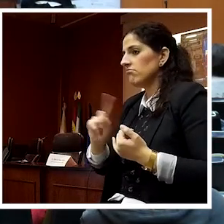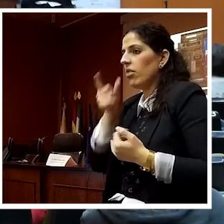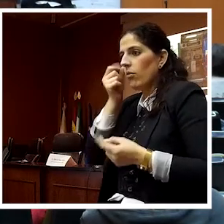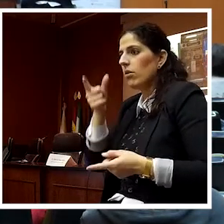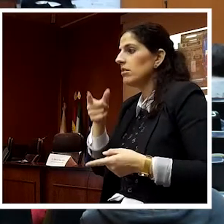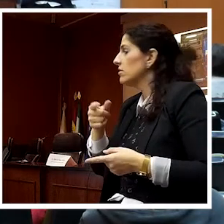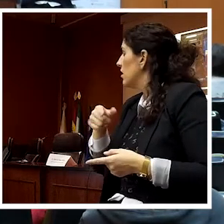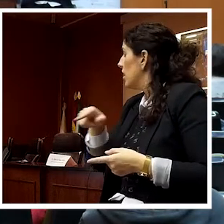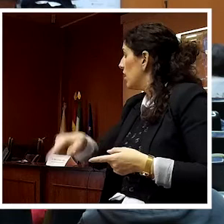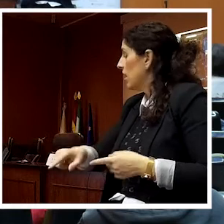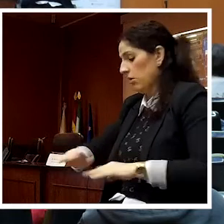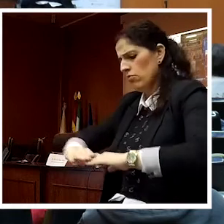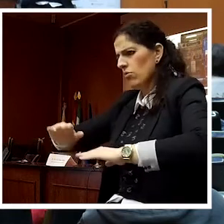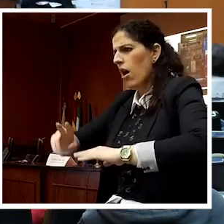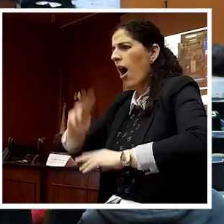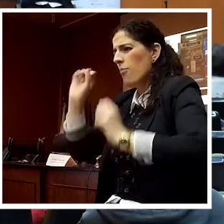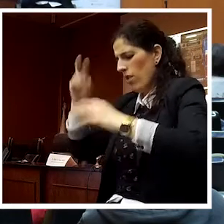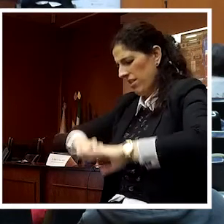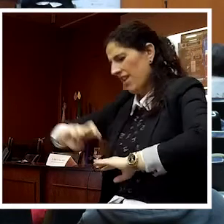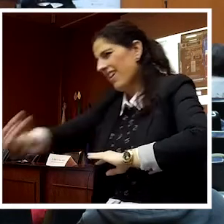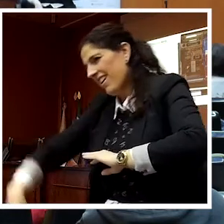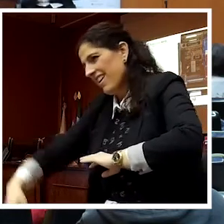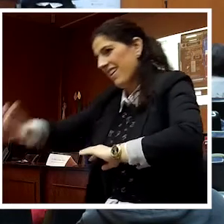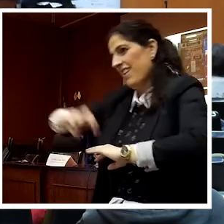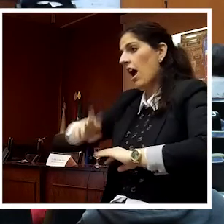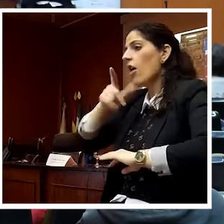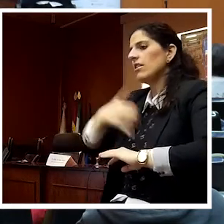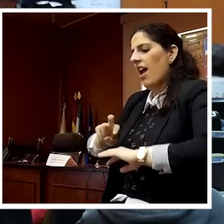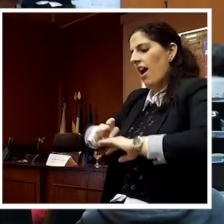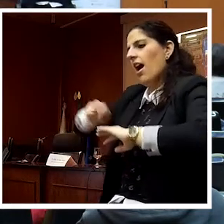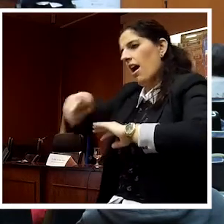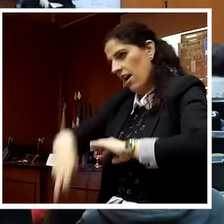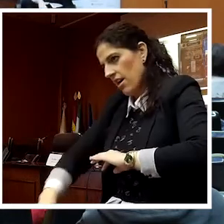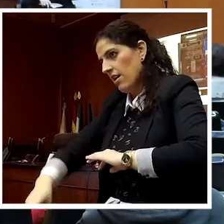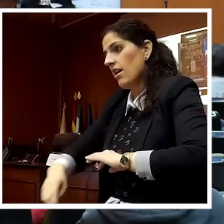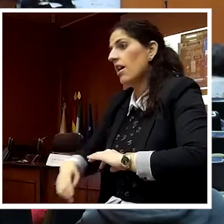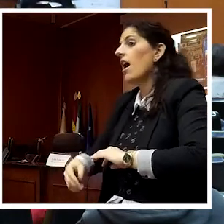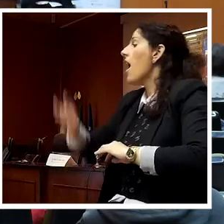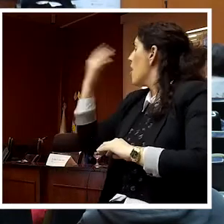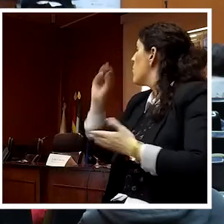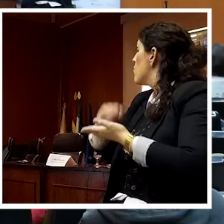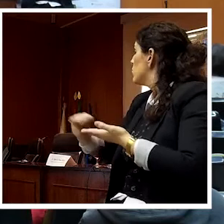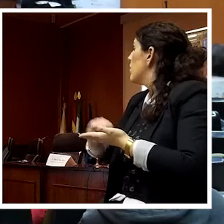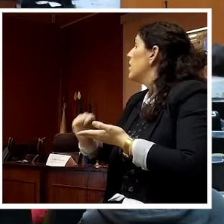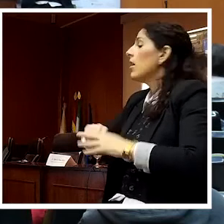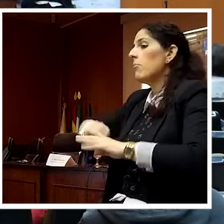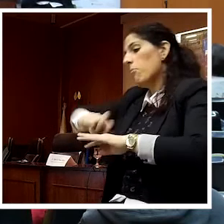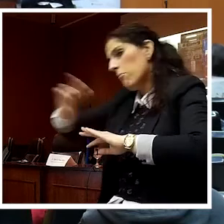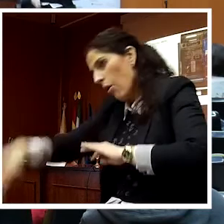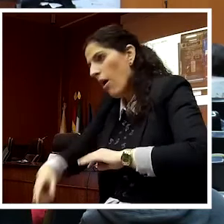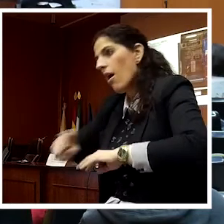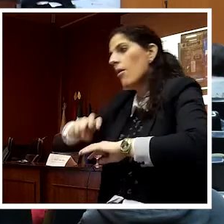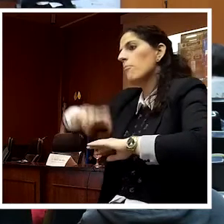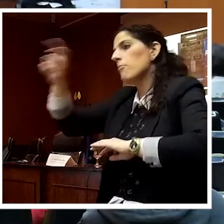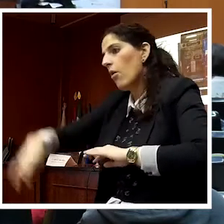el escalón de una ambulancia es un escalón alto, la ambulancia tiene unas ruedas grandes, y bajar y subir aquí muchísimas